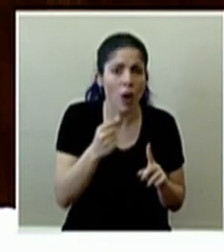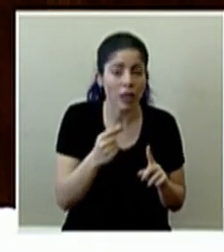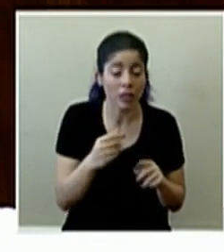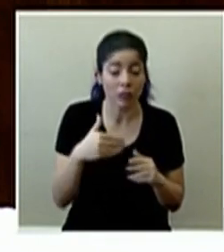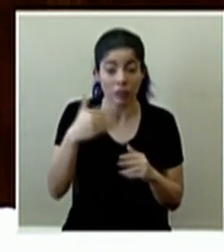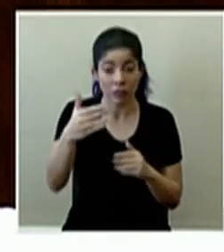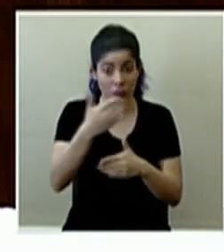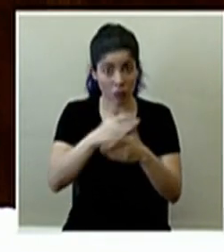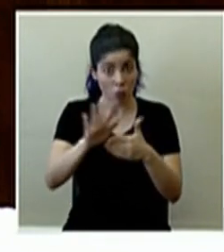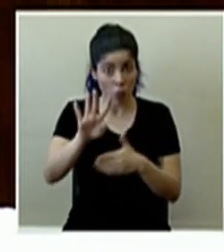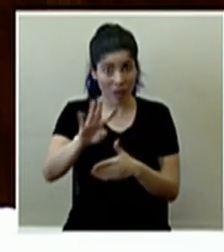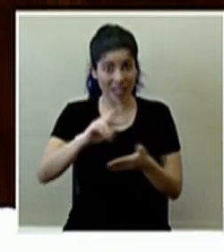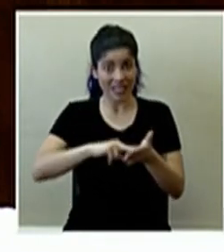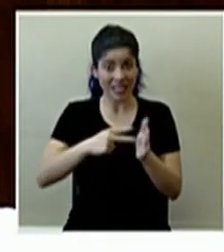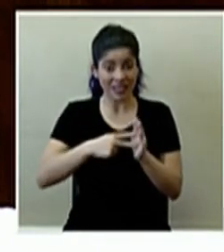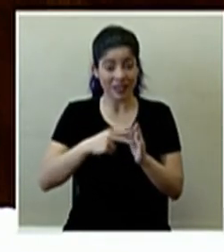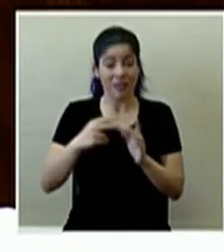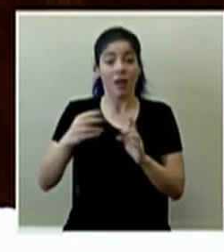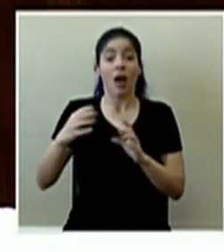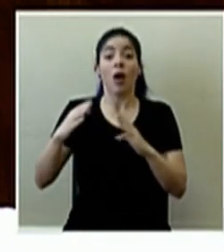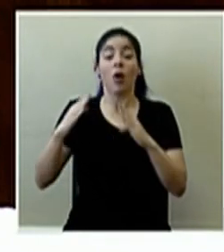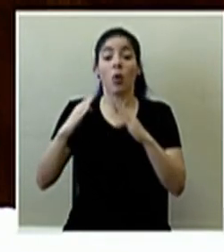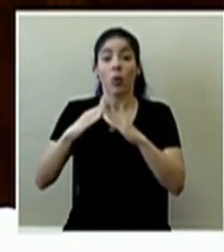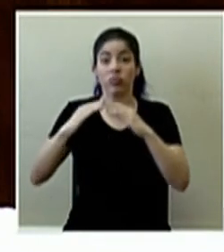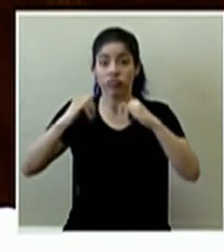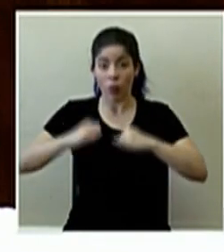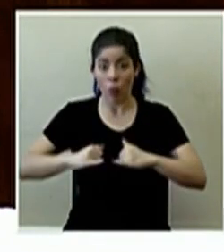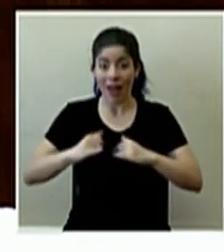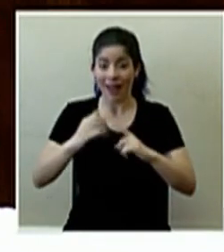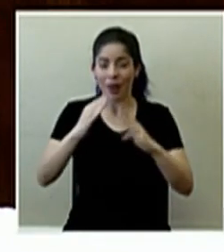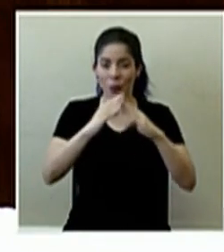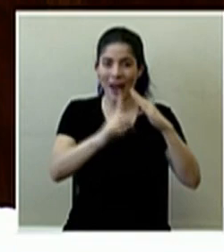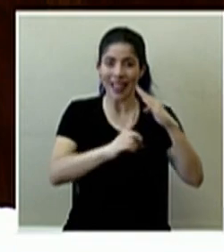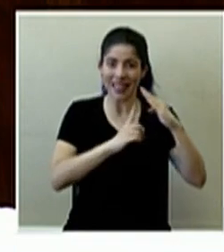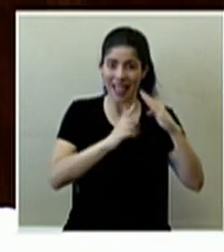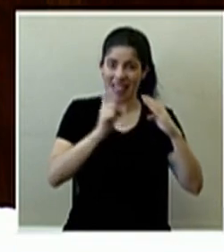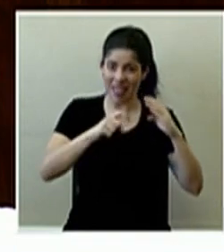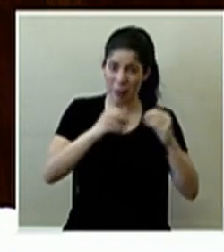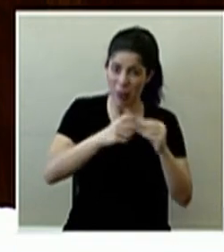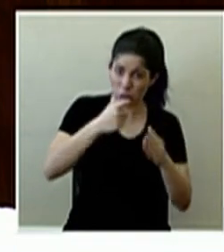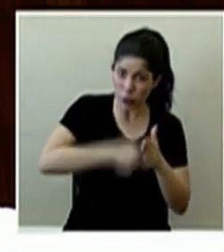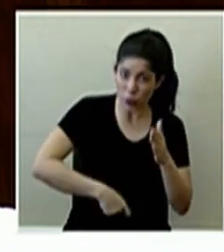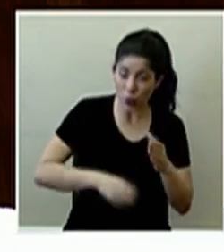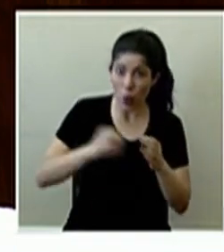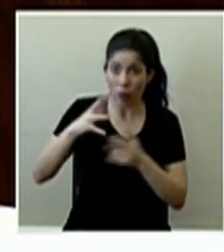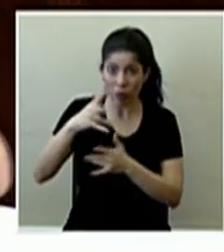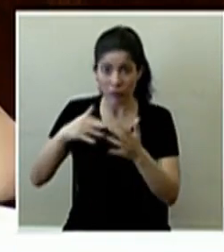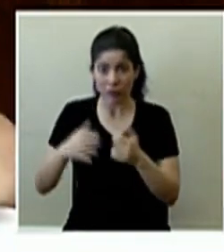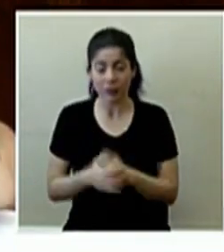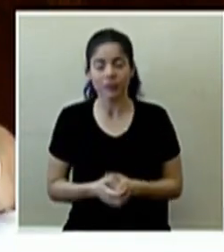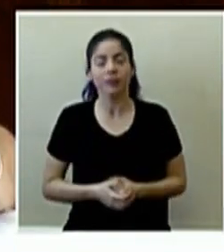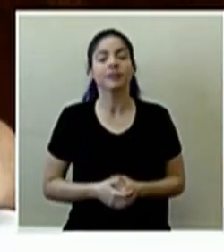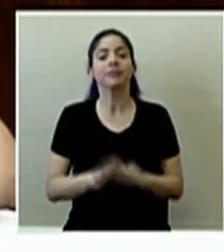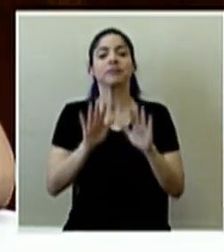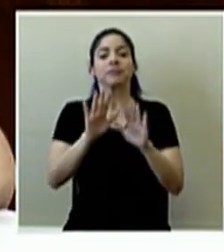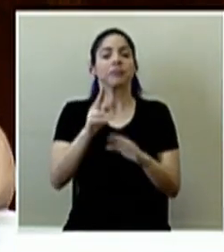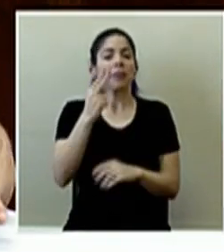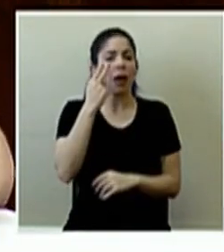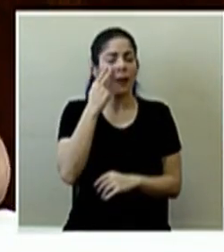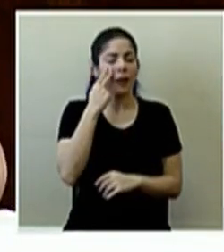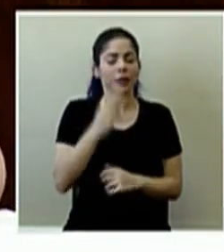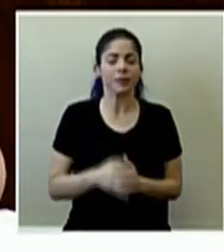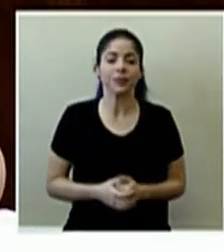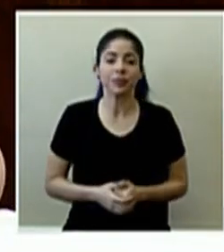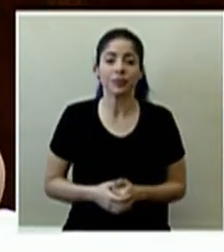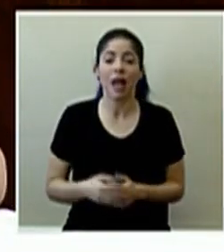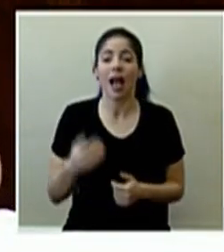necesario endurecer medidas como cuarentena o circulación? Vamos a ver, dentro de los factores o los múltiples factores que